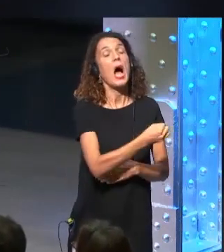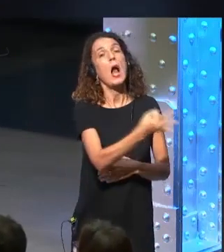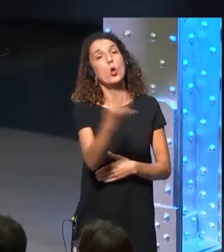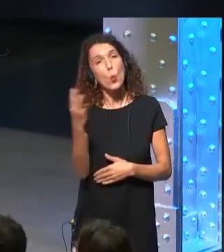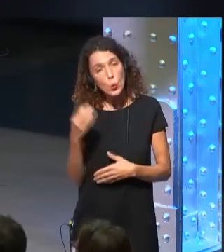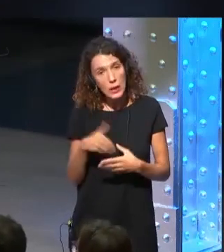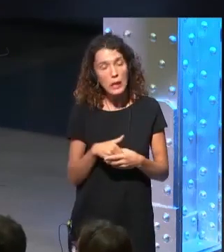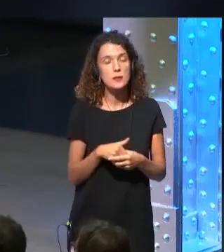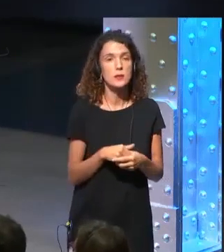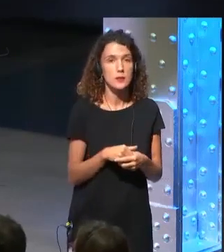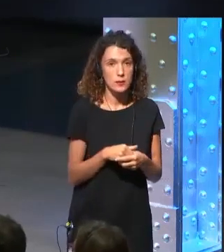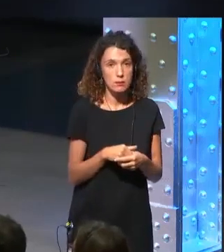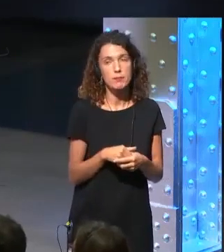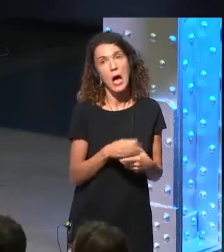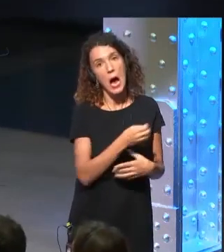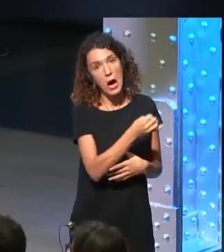algunas